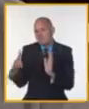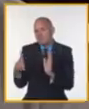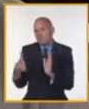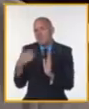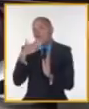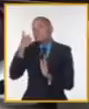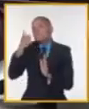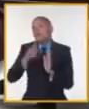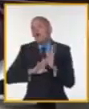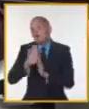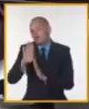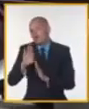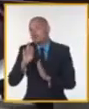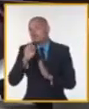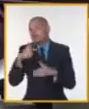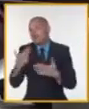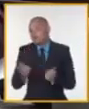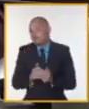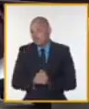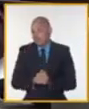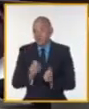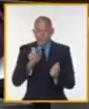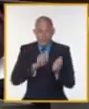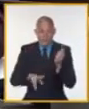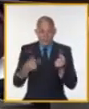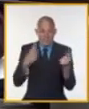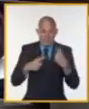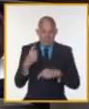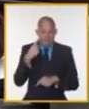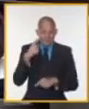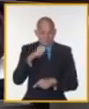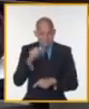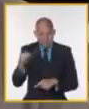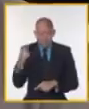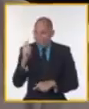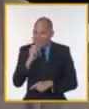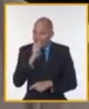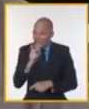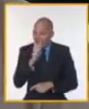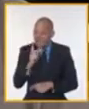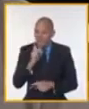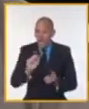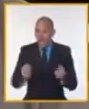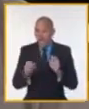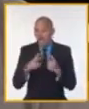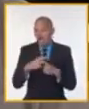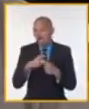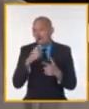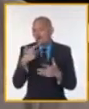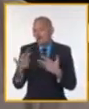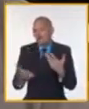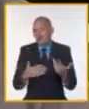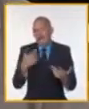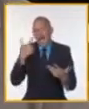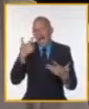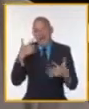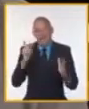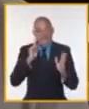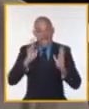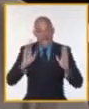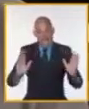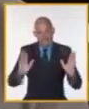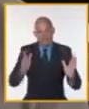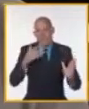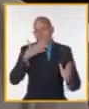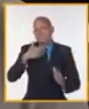índices más complejos, que son las más importantes del país, cómo logramos revertir esta situación en el segundo semestre para poder terminar el año con una tasa mejor que la